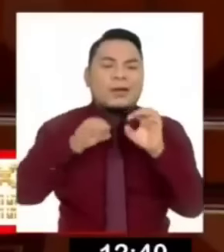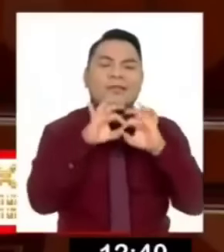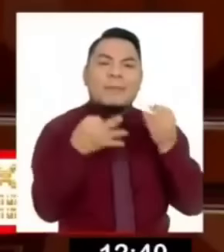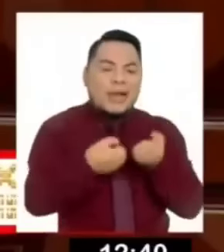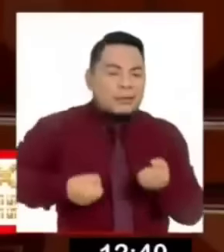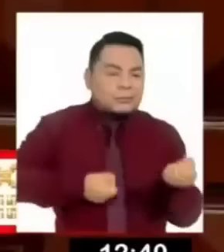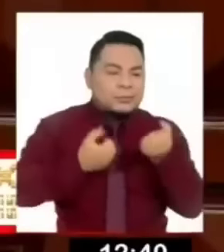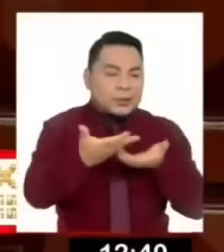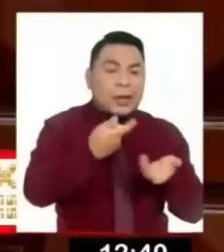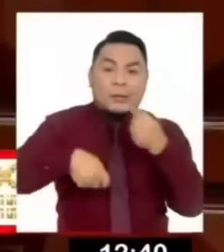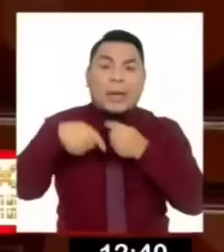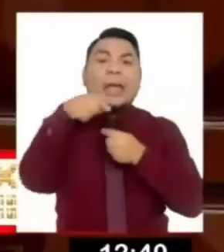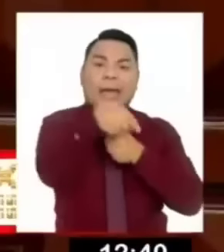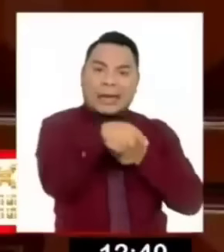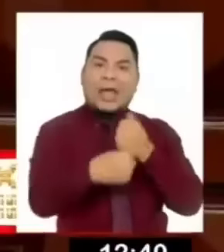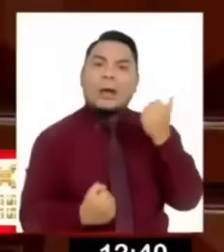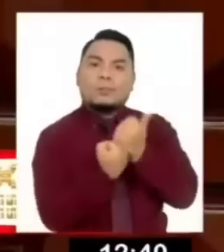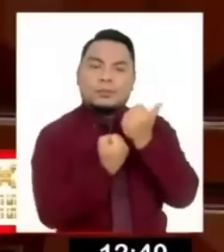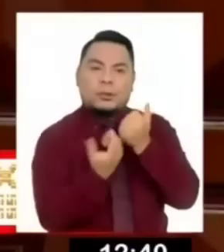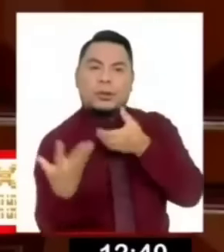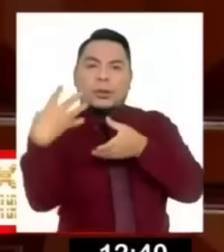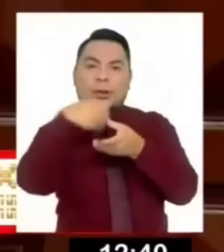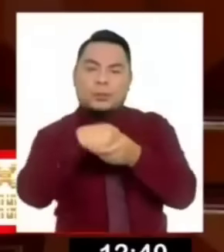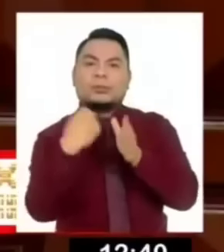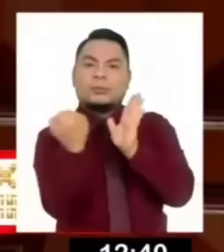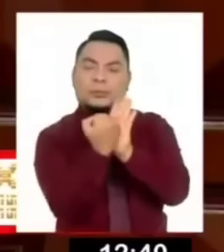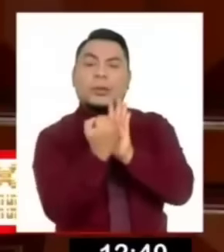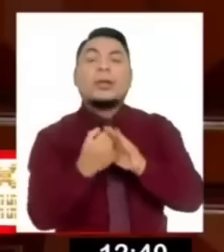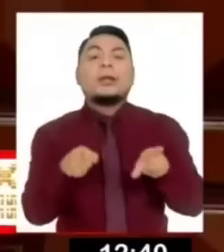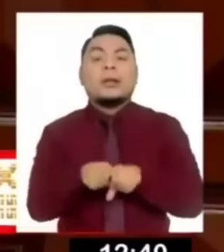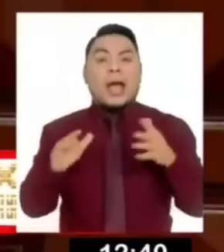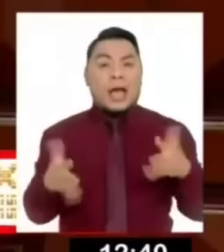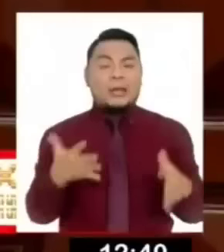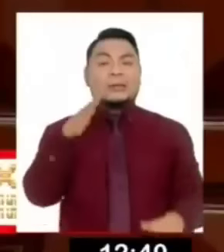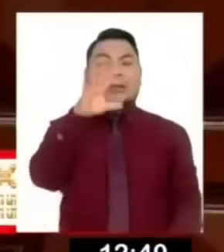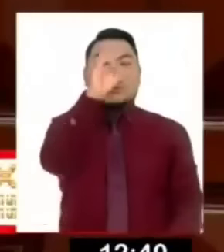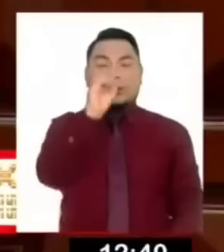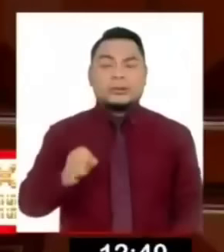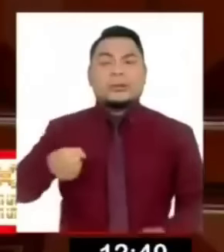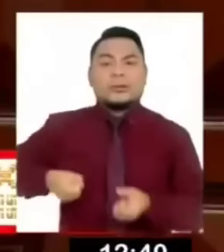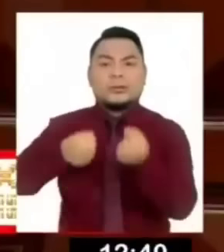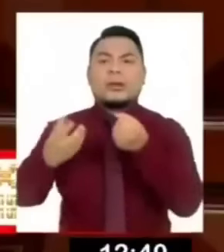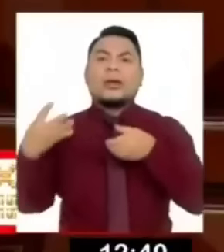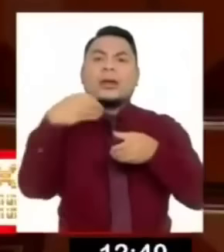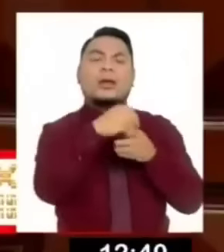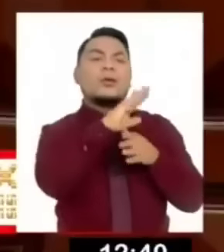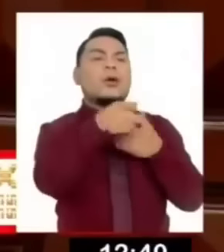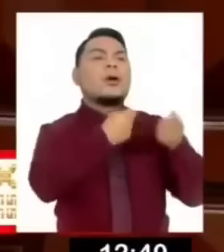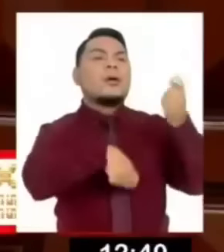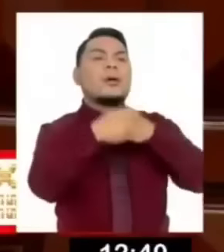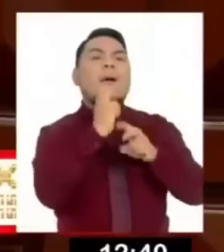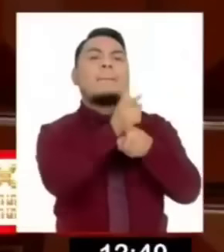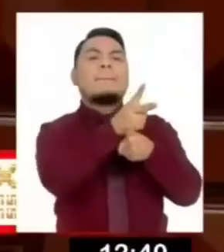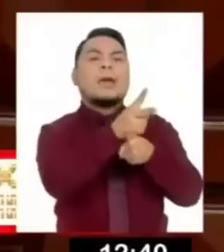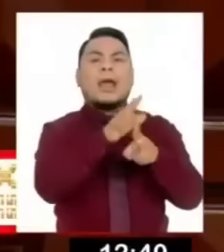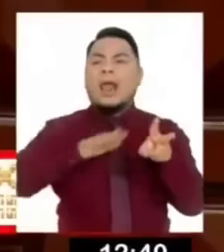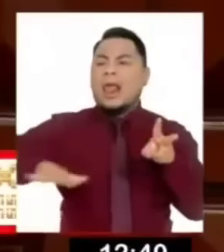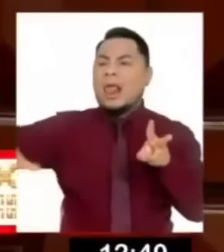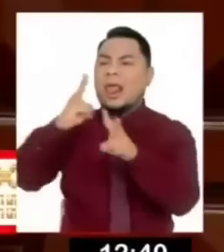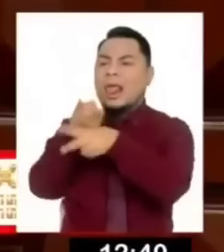familiar. Hoy menos del 2.5% del total de agricultores califica para acceder a los créditos de